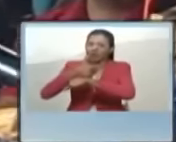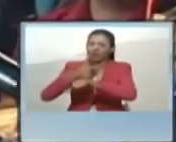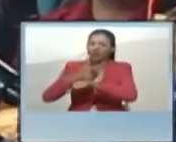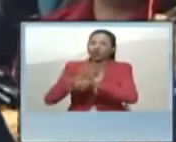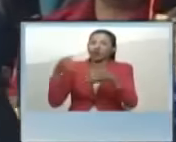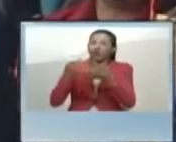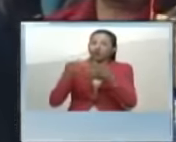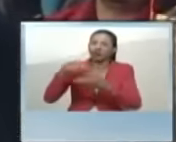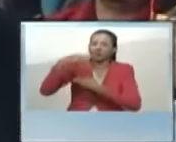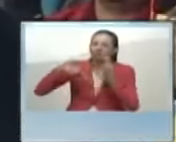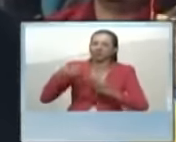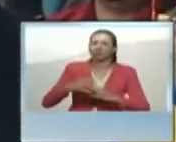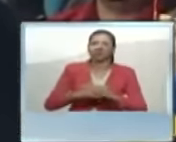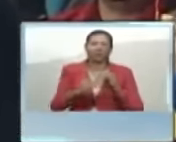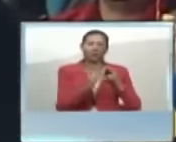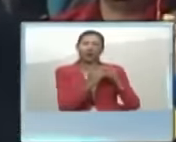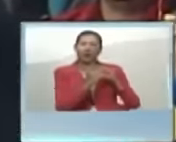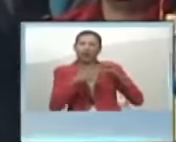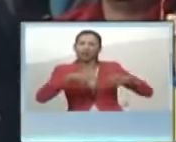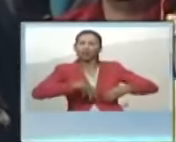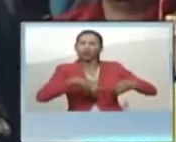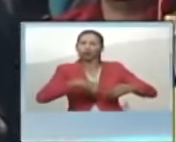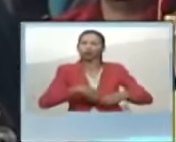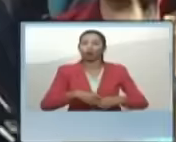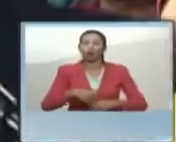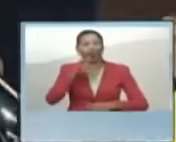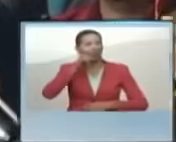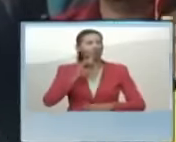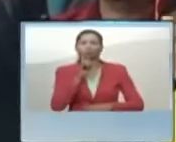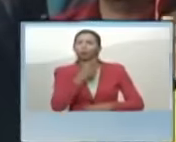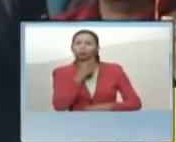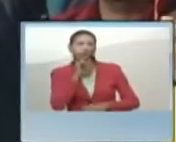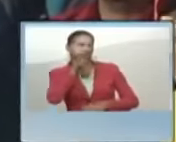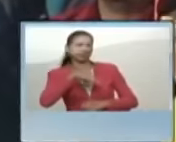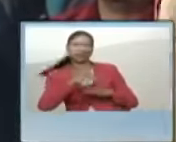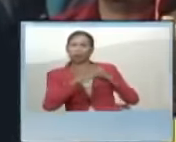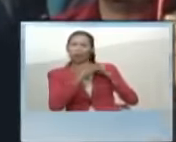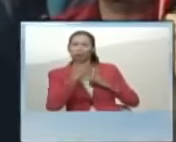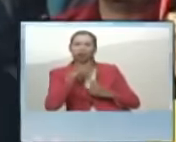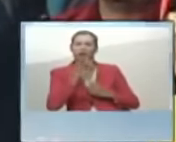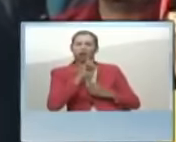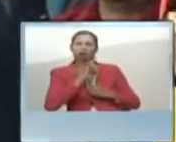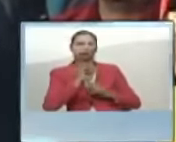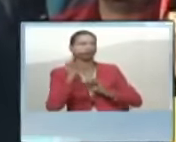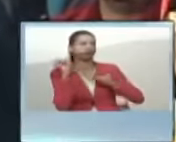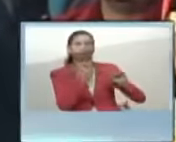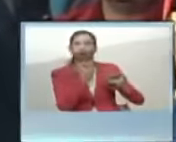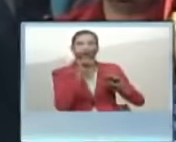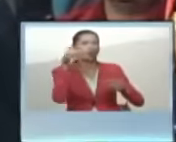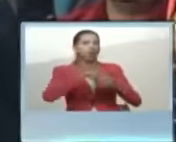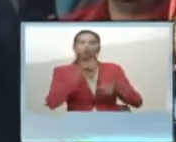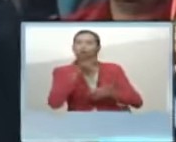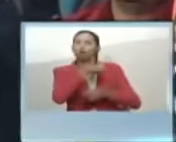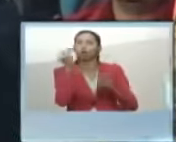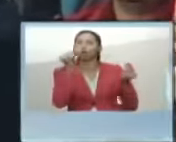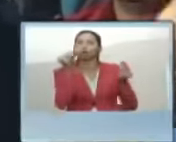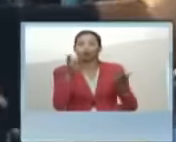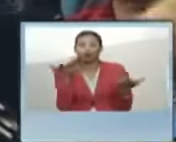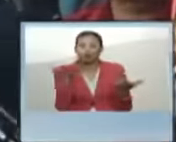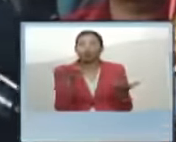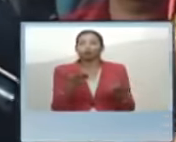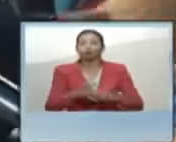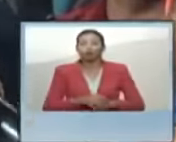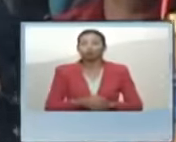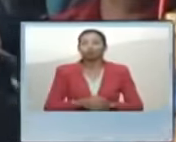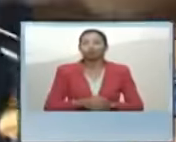partidos revolucionarios. Y bueno, el pueblo pasó factura, el pueblo dijo, no, ese no se parece a mí, ese candidato no se parece a mí. Entonces, bueno,